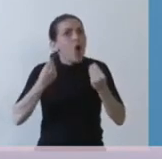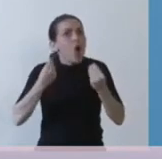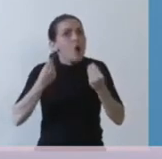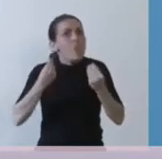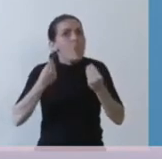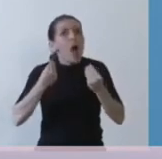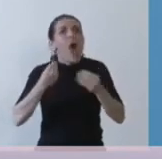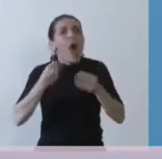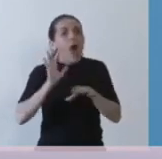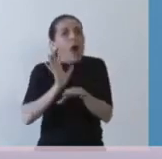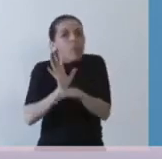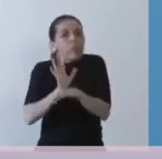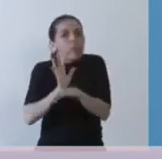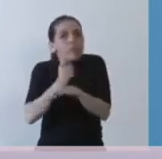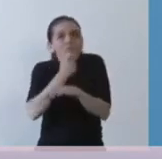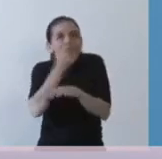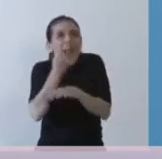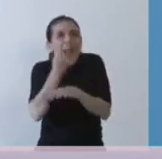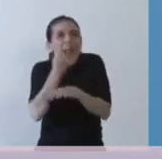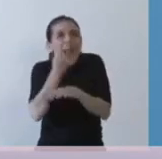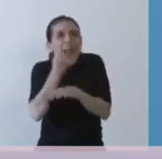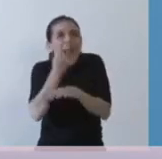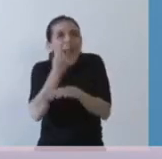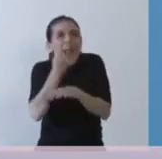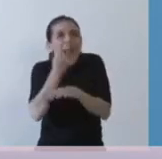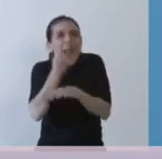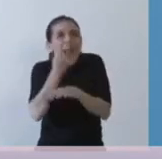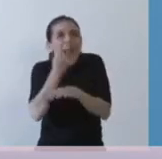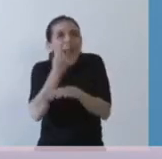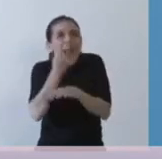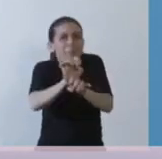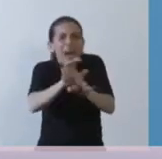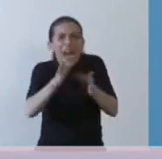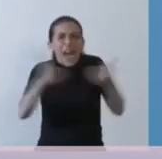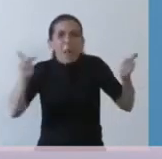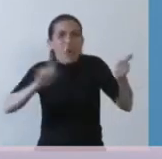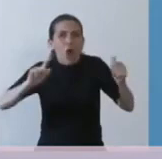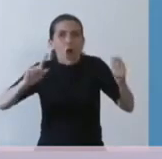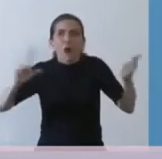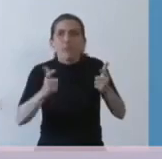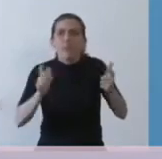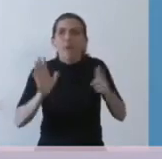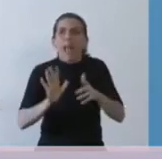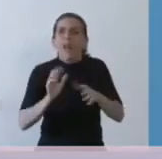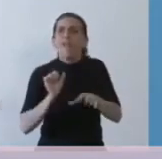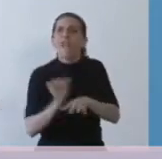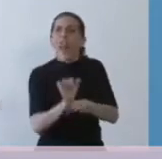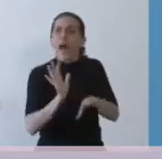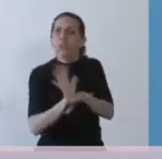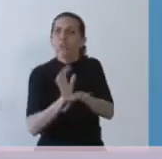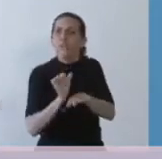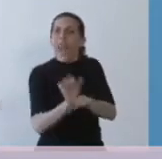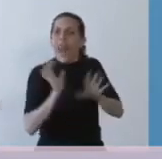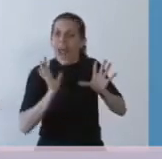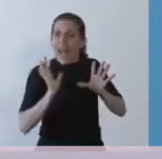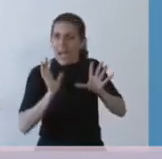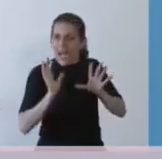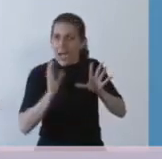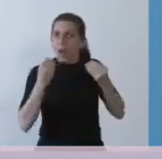velocidad a la que avanza el virus de modo que el sistema de salud pueda ser robusto a la situación que